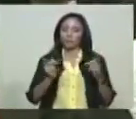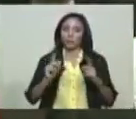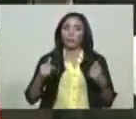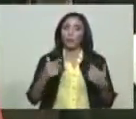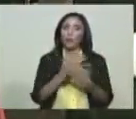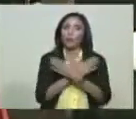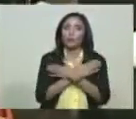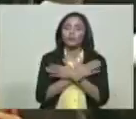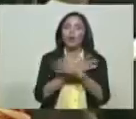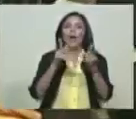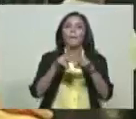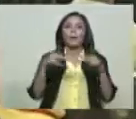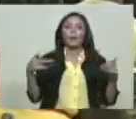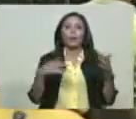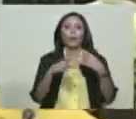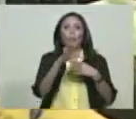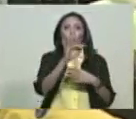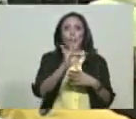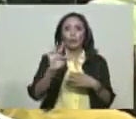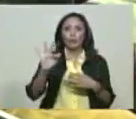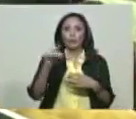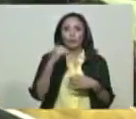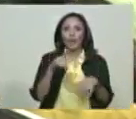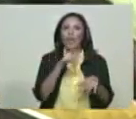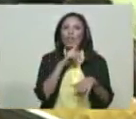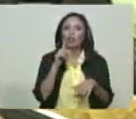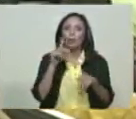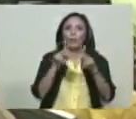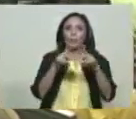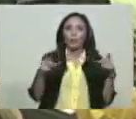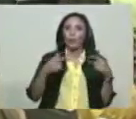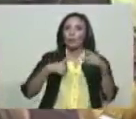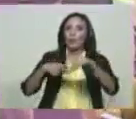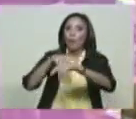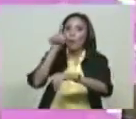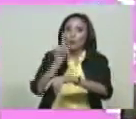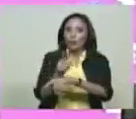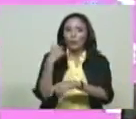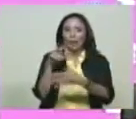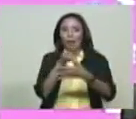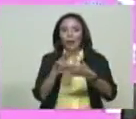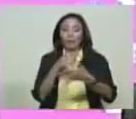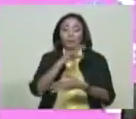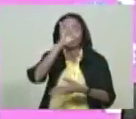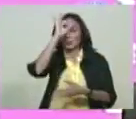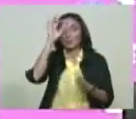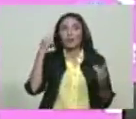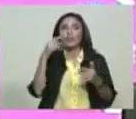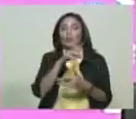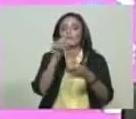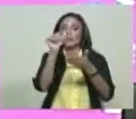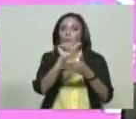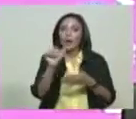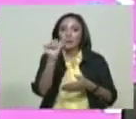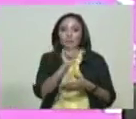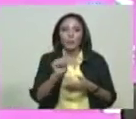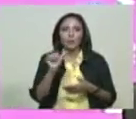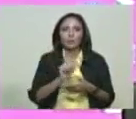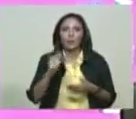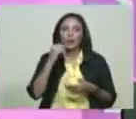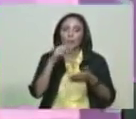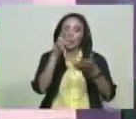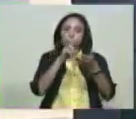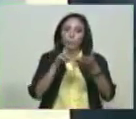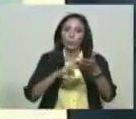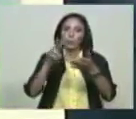periódico 4f yo no sé si soy el único que lo lee pero es muy bueno yo lo leo toda la semana digo porque